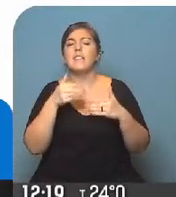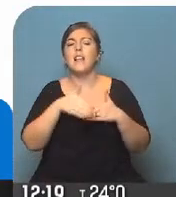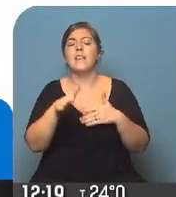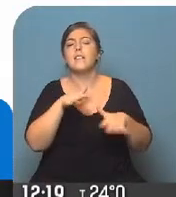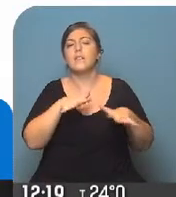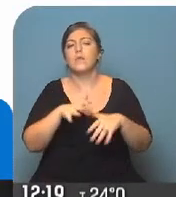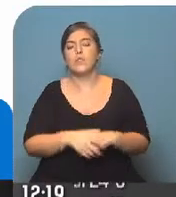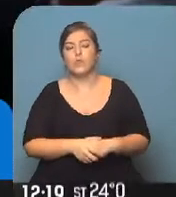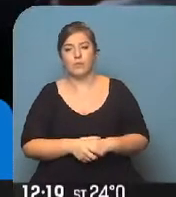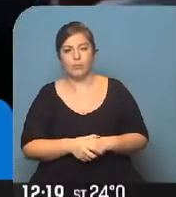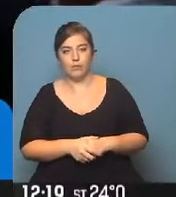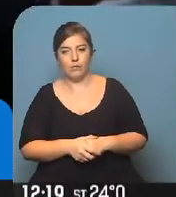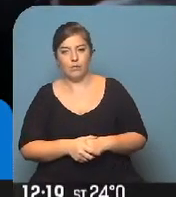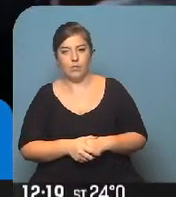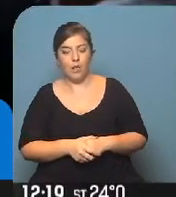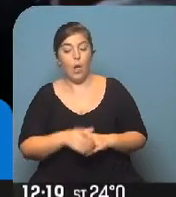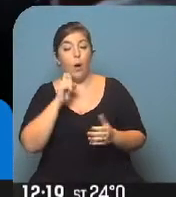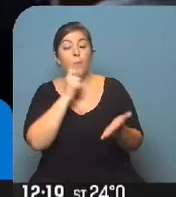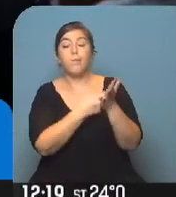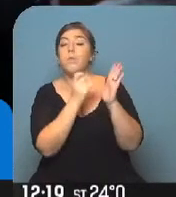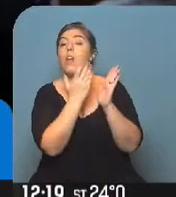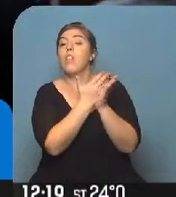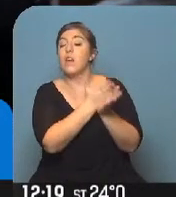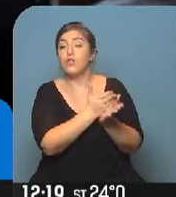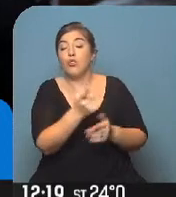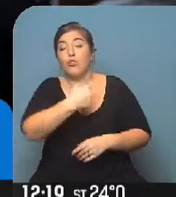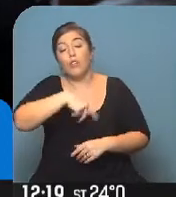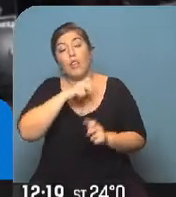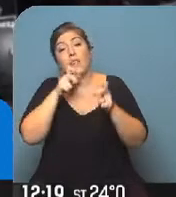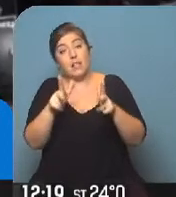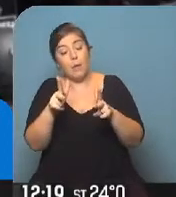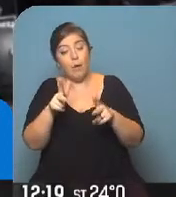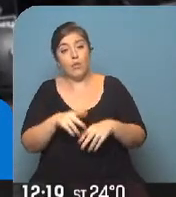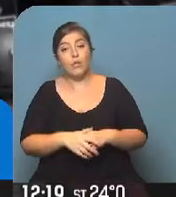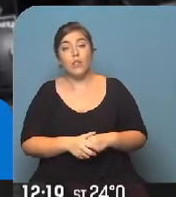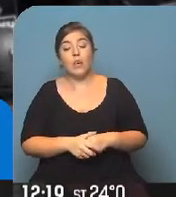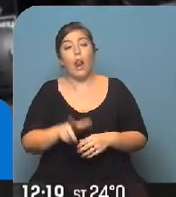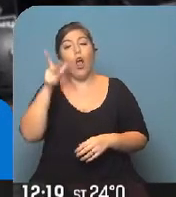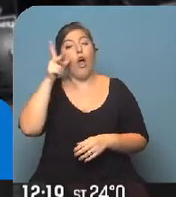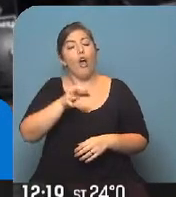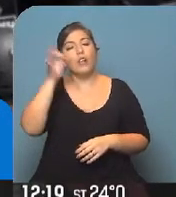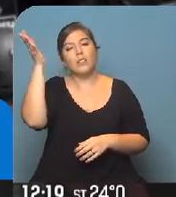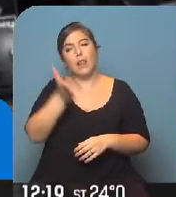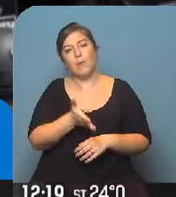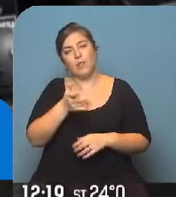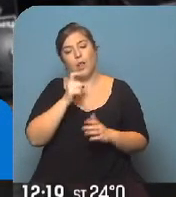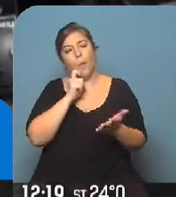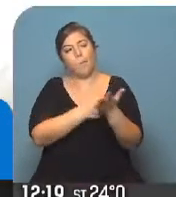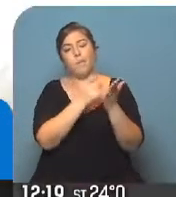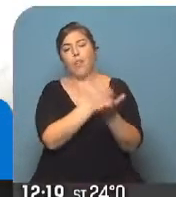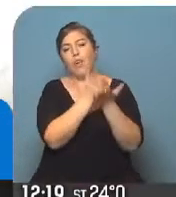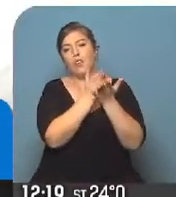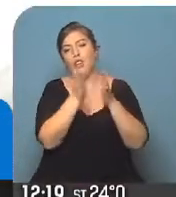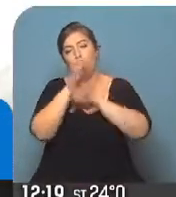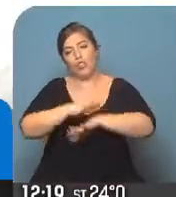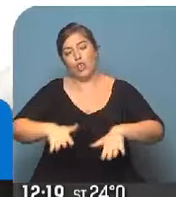caso puntualmente? Ante una vulneración de derechos, nosotros siempre decimos y destacamos que el 80% de las vulneraciones de derechos hacia los